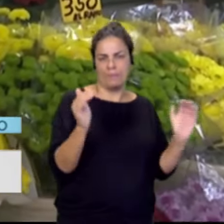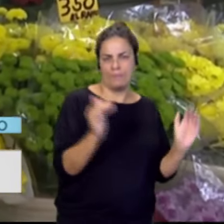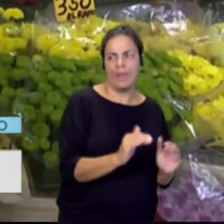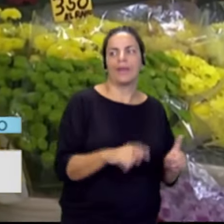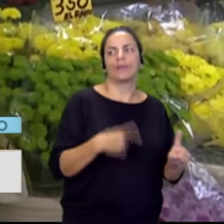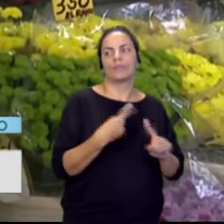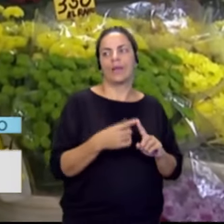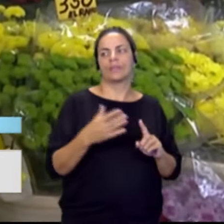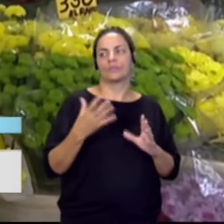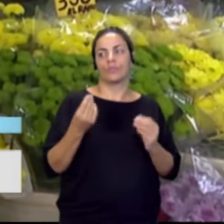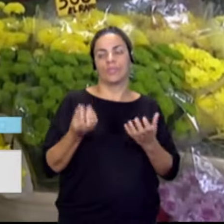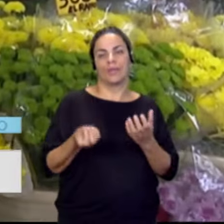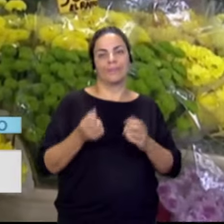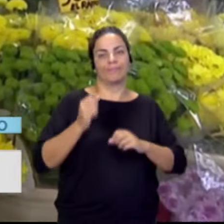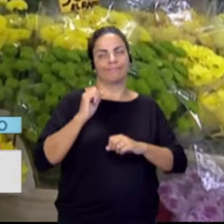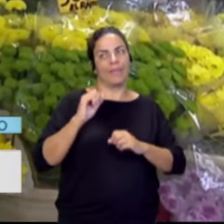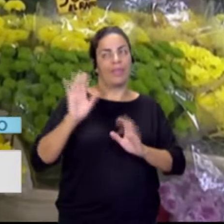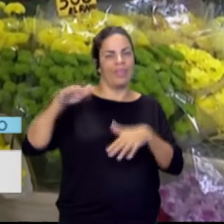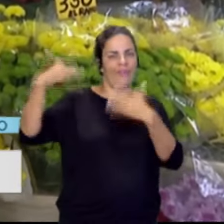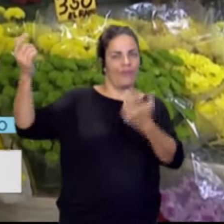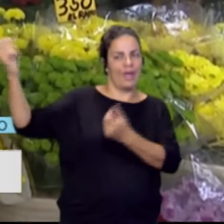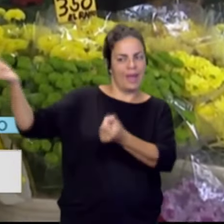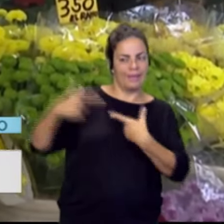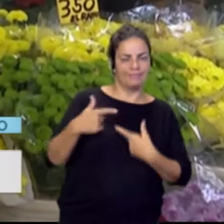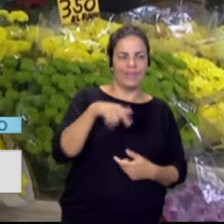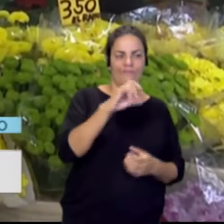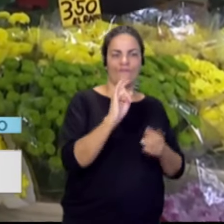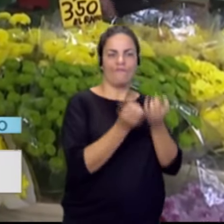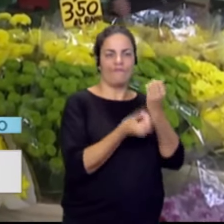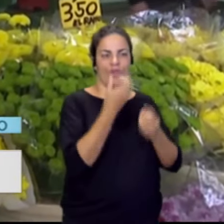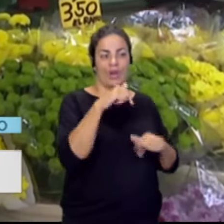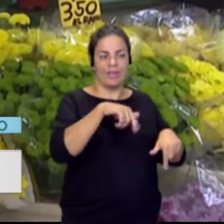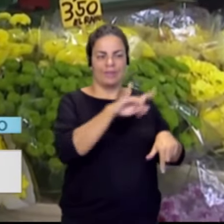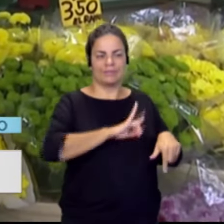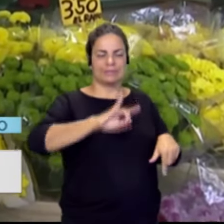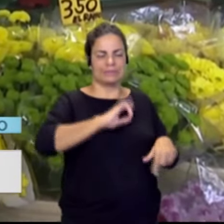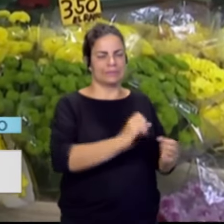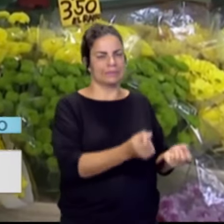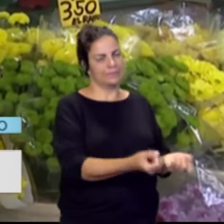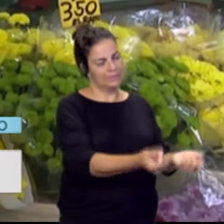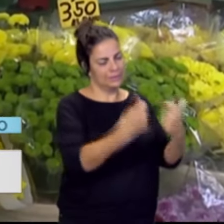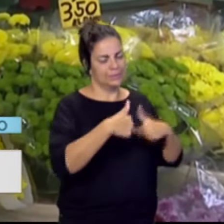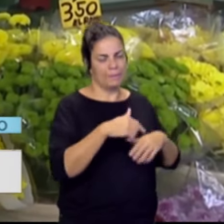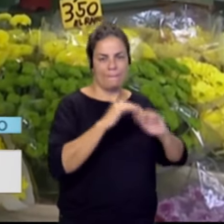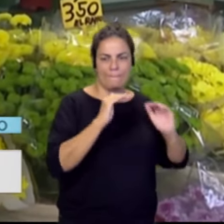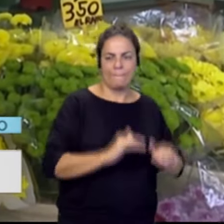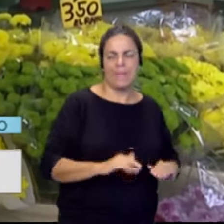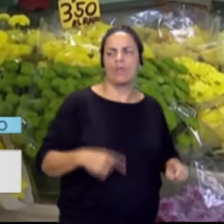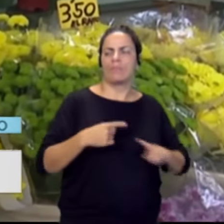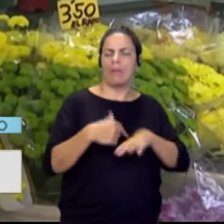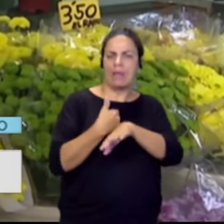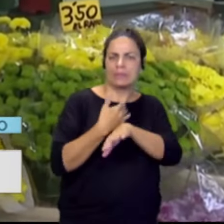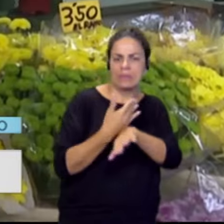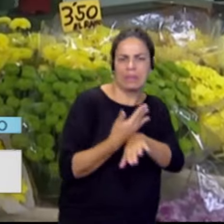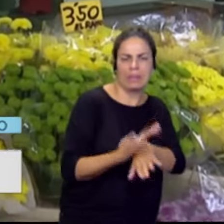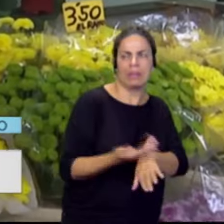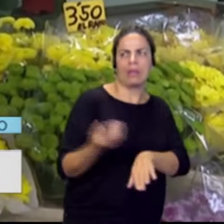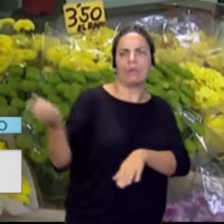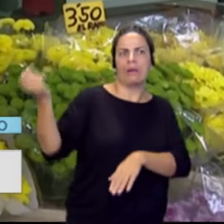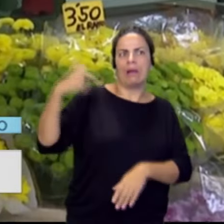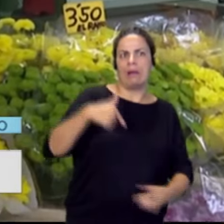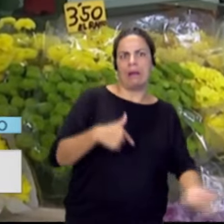que la local y nada, también va con un poquito de retraso, vienen las cosas como a cuentagotas, pero bueno, esperemos que para